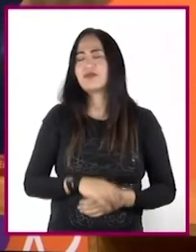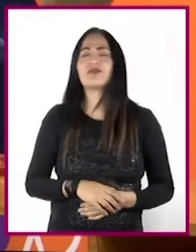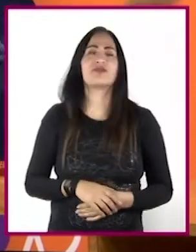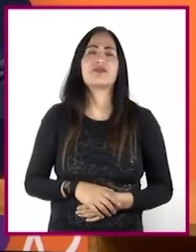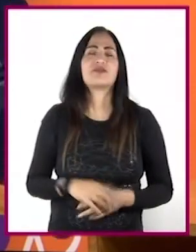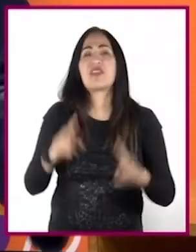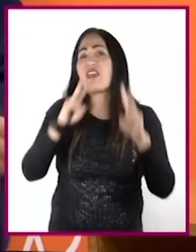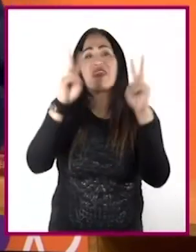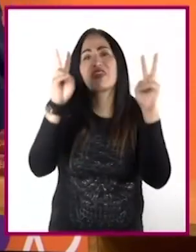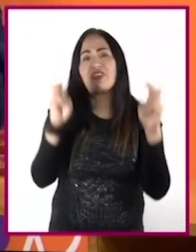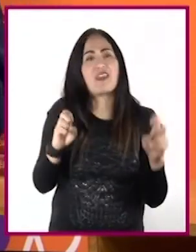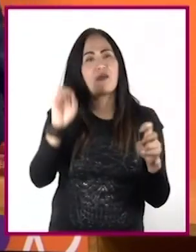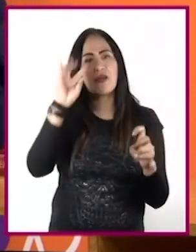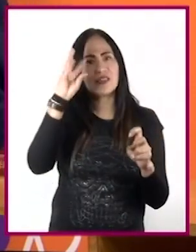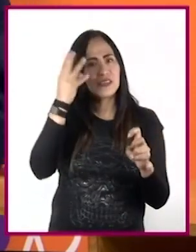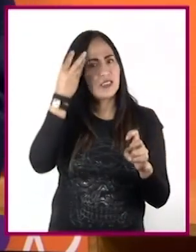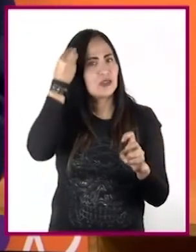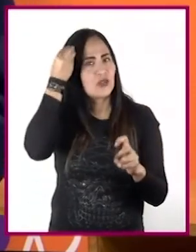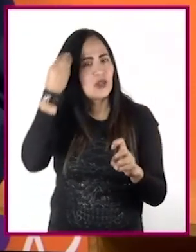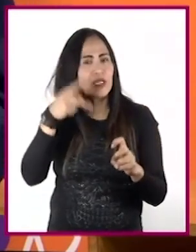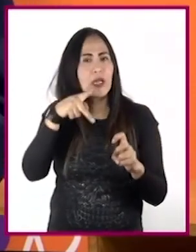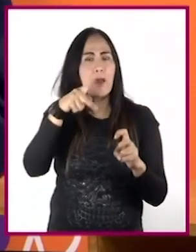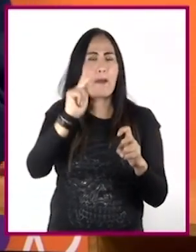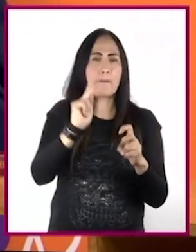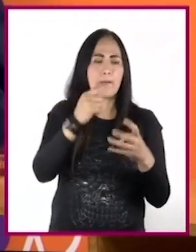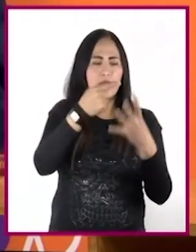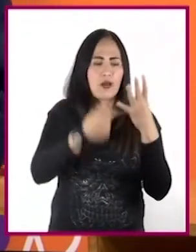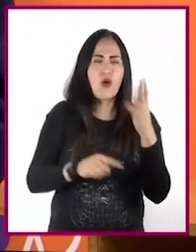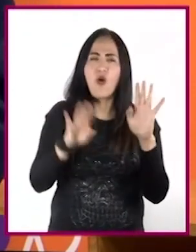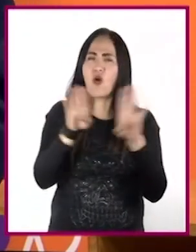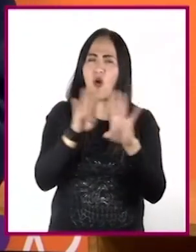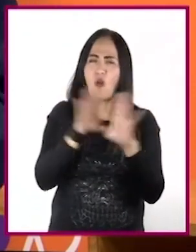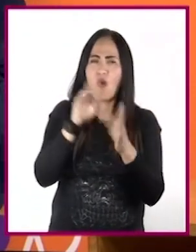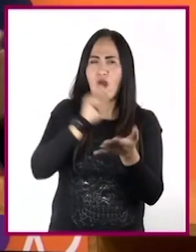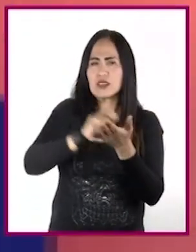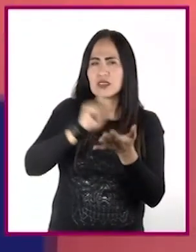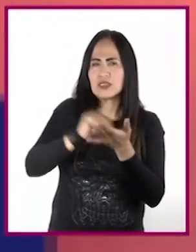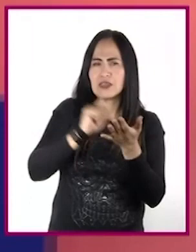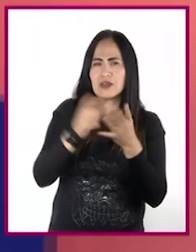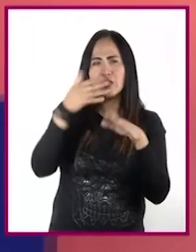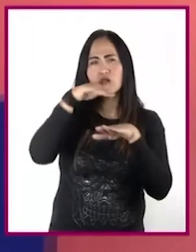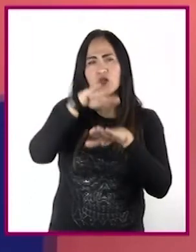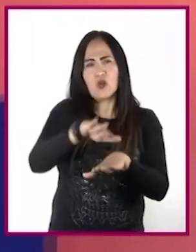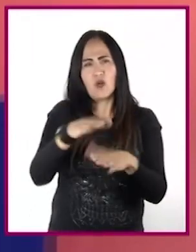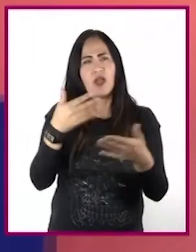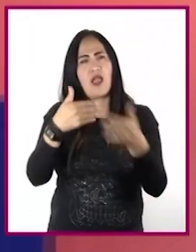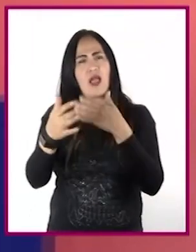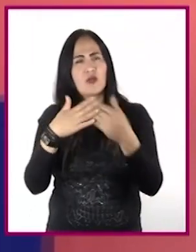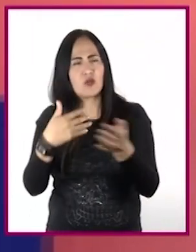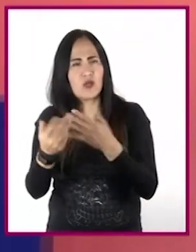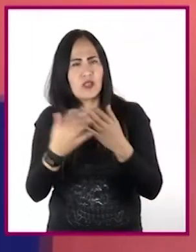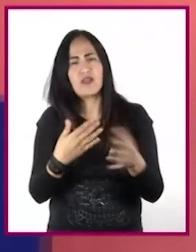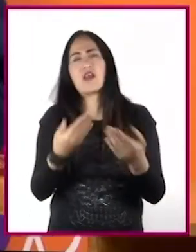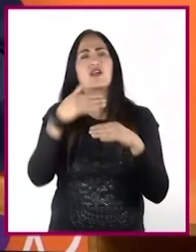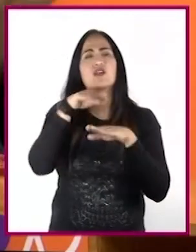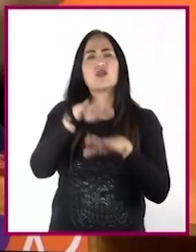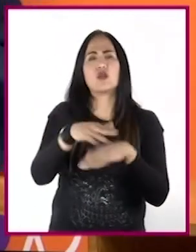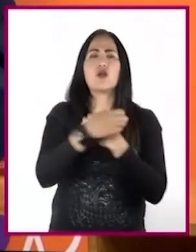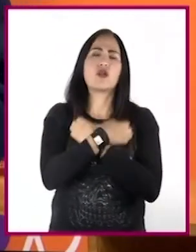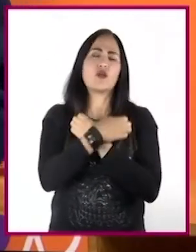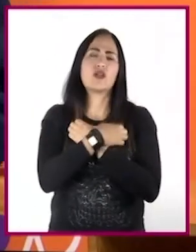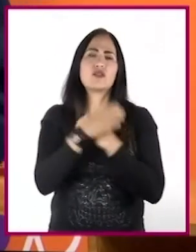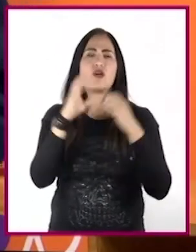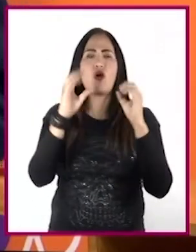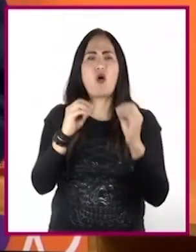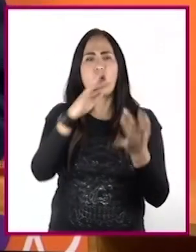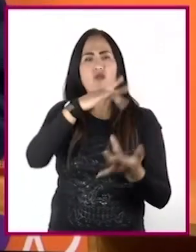tema es la tecnología, pero el tratamiento tiene que ver con la actualidad, con la educación o con las redes sociales, como en